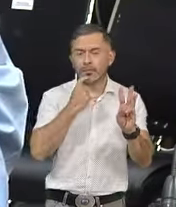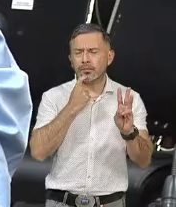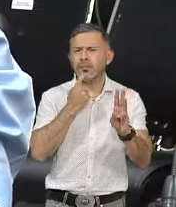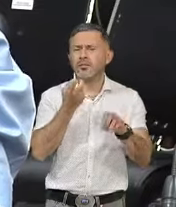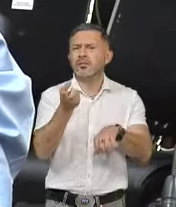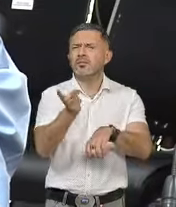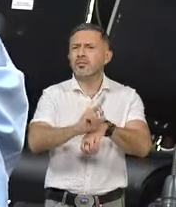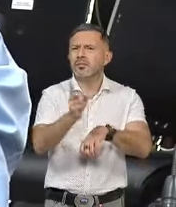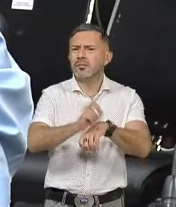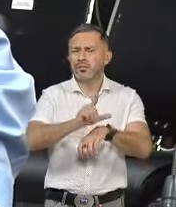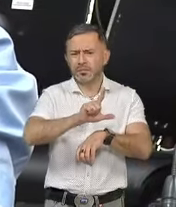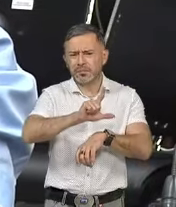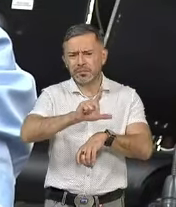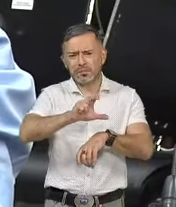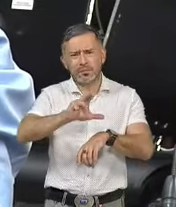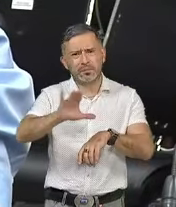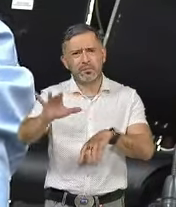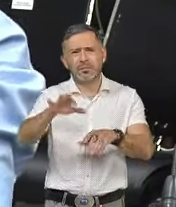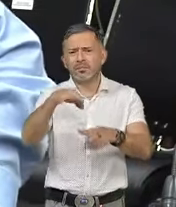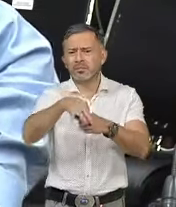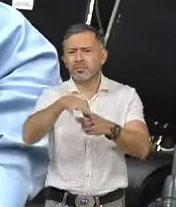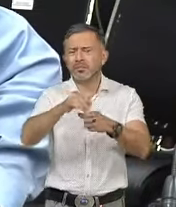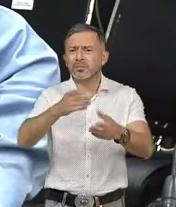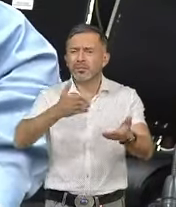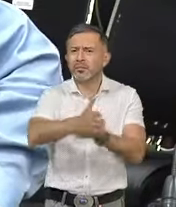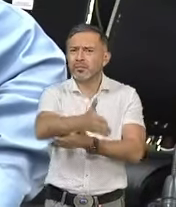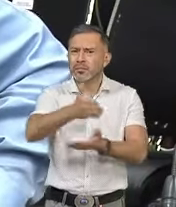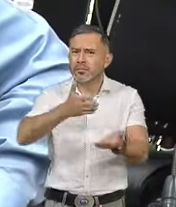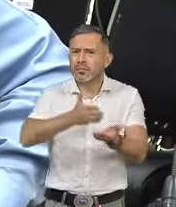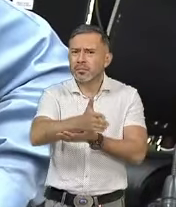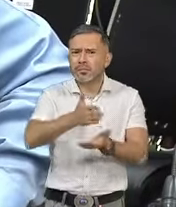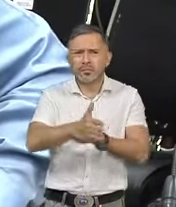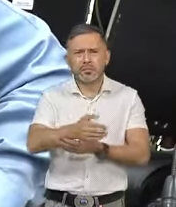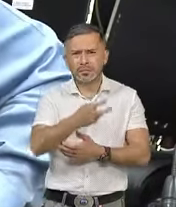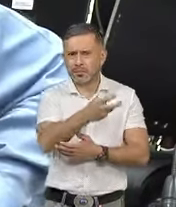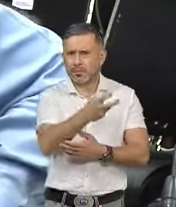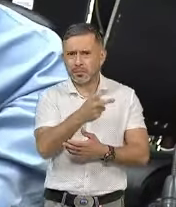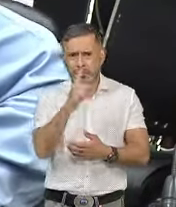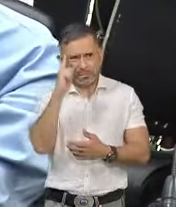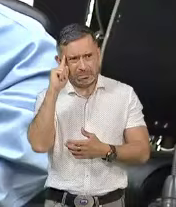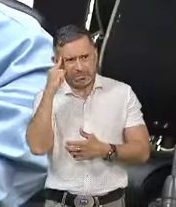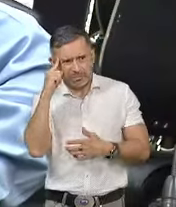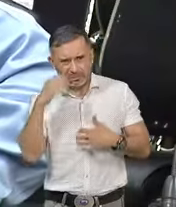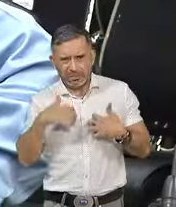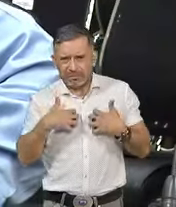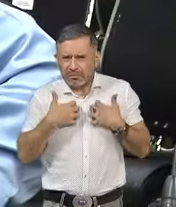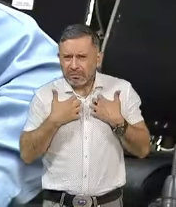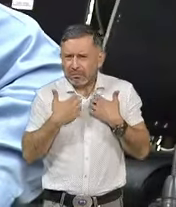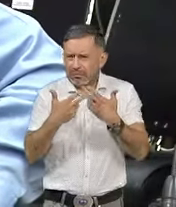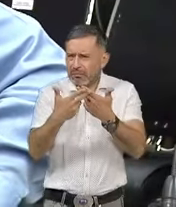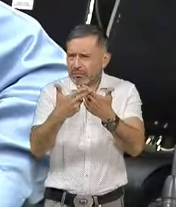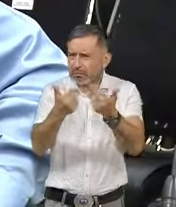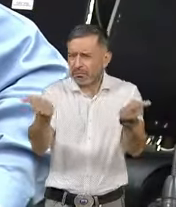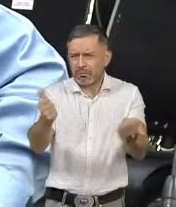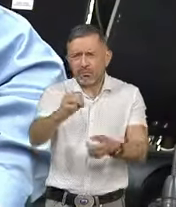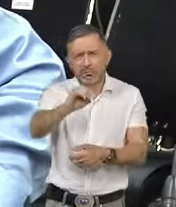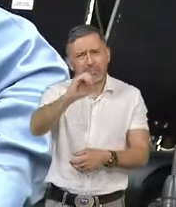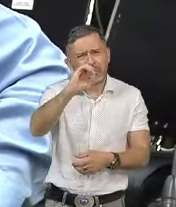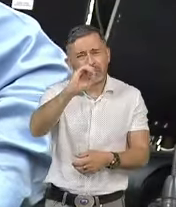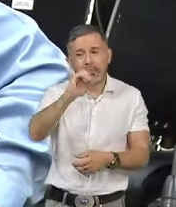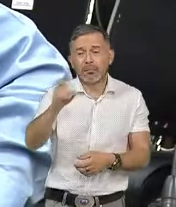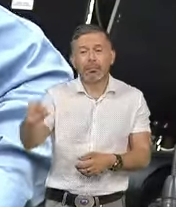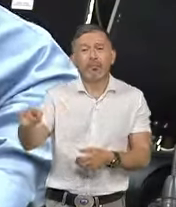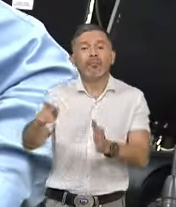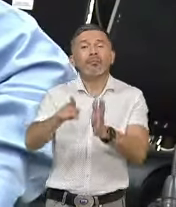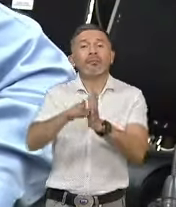días en la elección eso no les causa ninguna molestia sino que un periodista